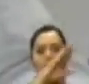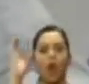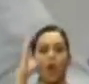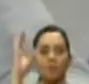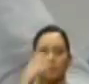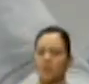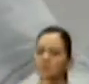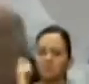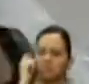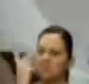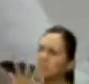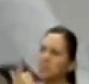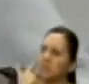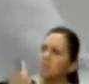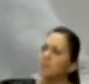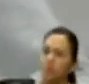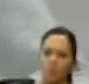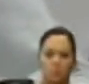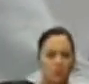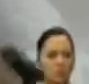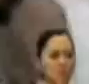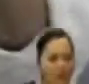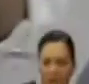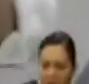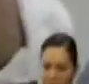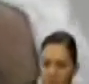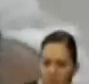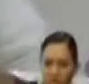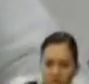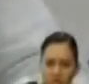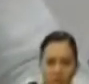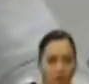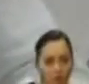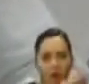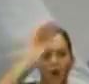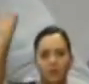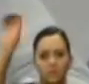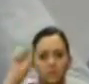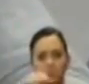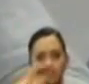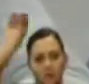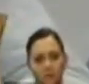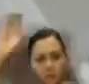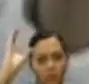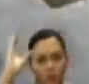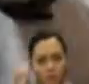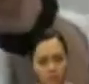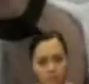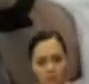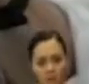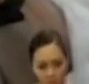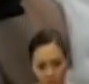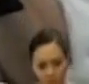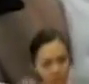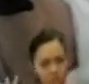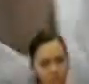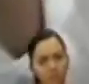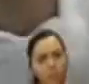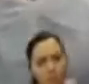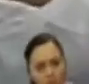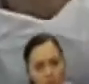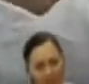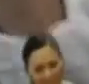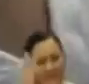nada, y había graves indicios que nuestros servicios de inteligencia sí sabían de esto. Y no solo que